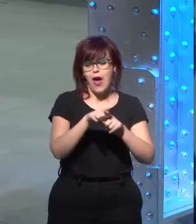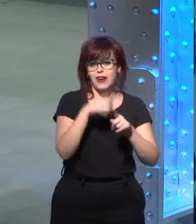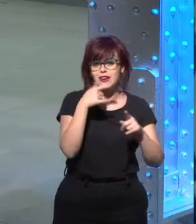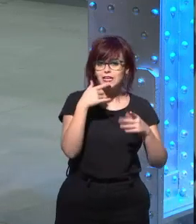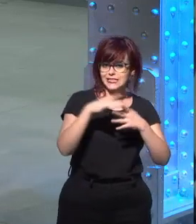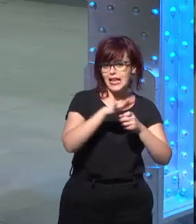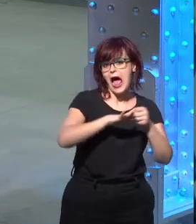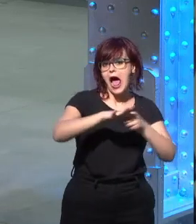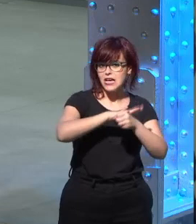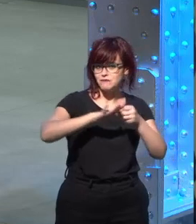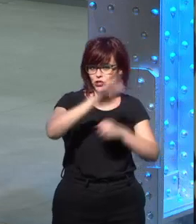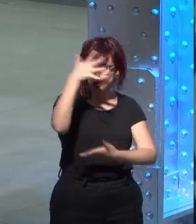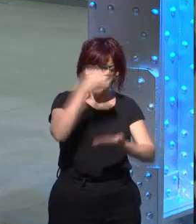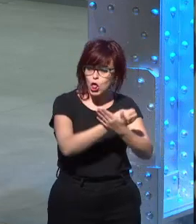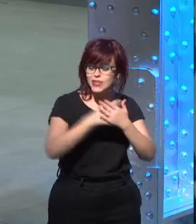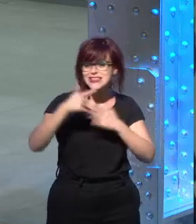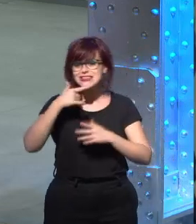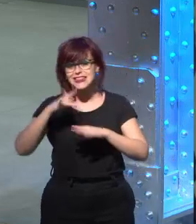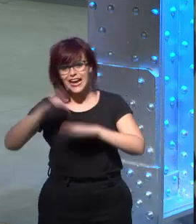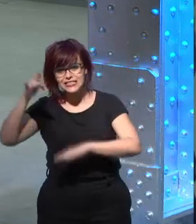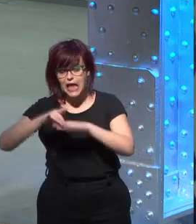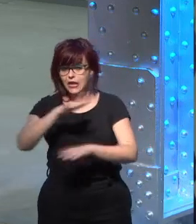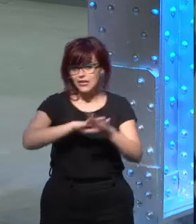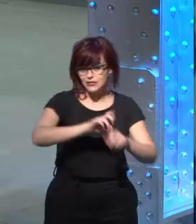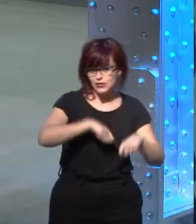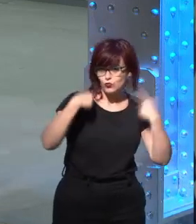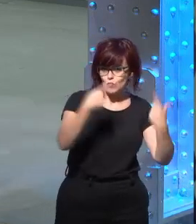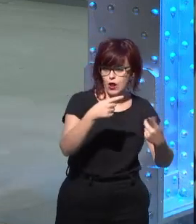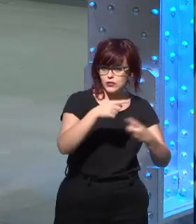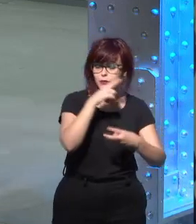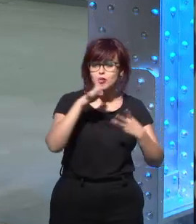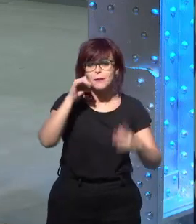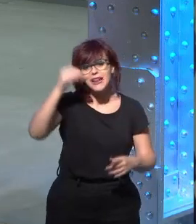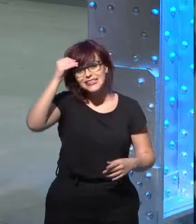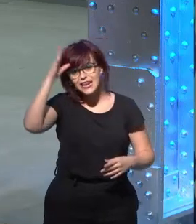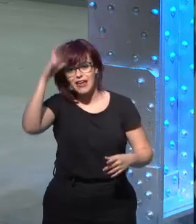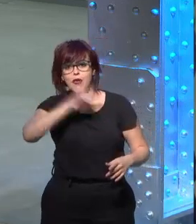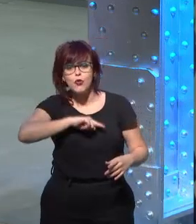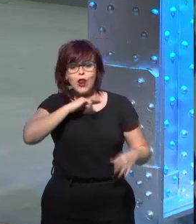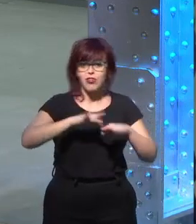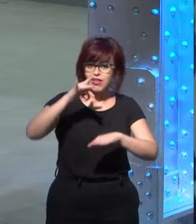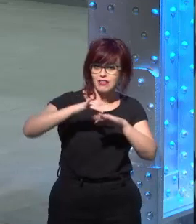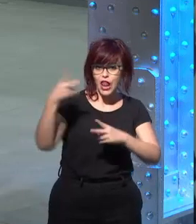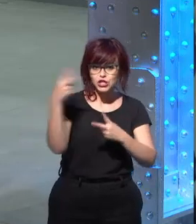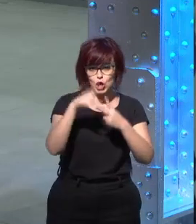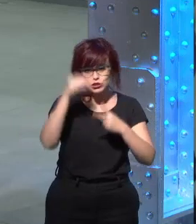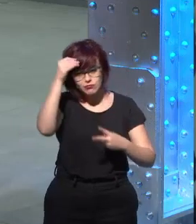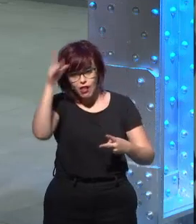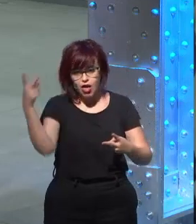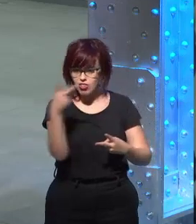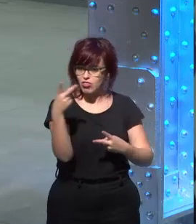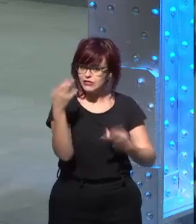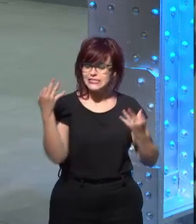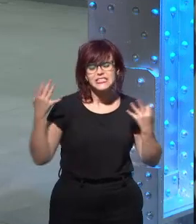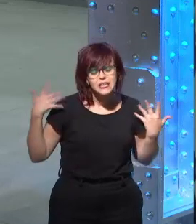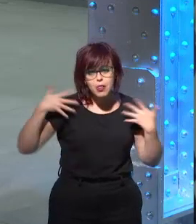habilidades transversales y las habilidades digitales, que también se resumen en el desarrollo de dos inteligencias, la emocional y la digital, que yo creo que son